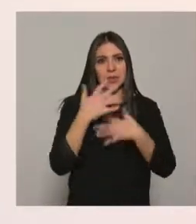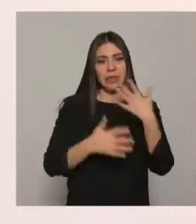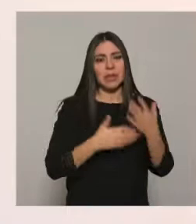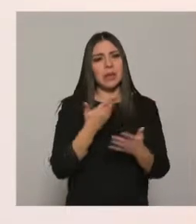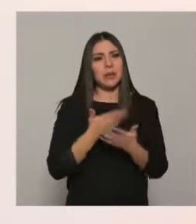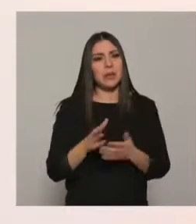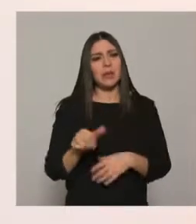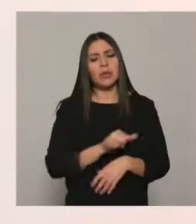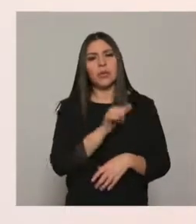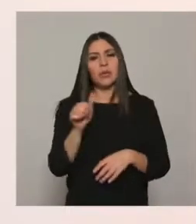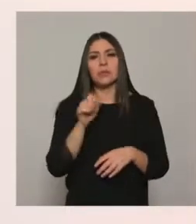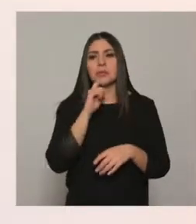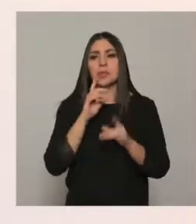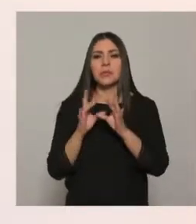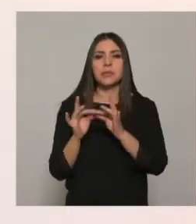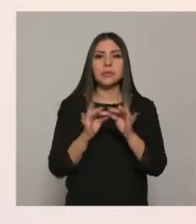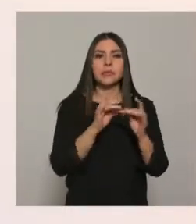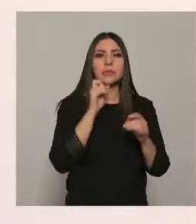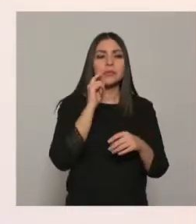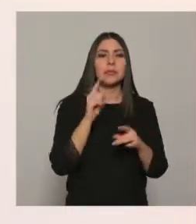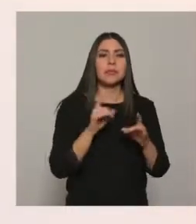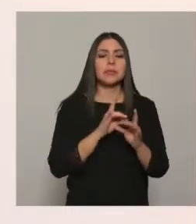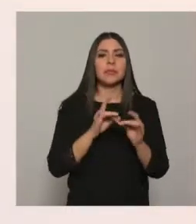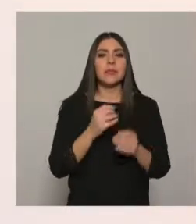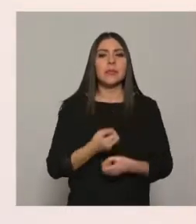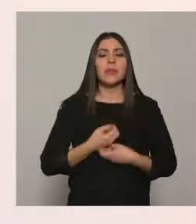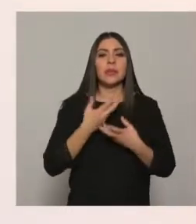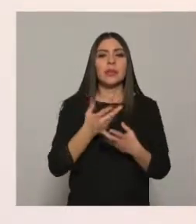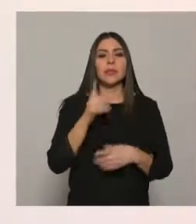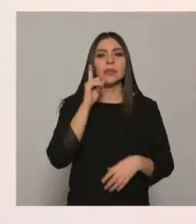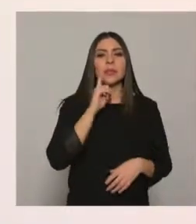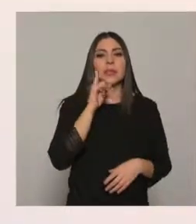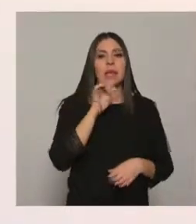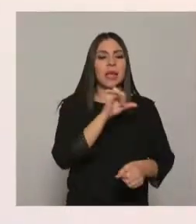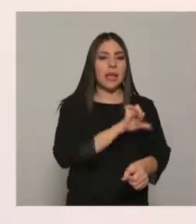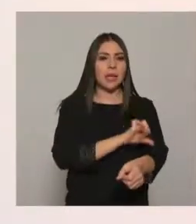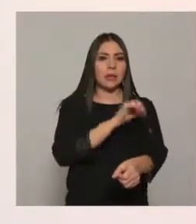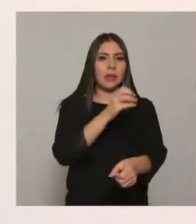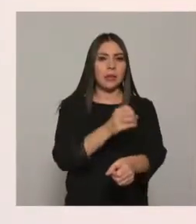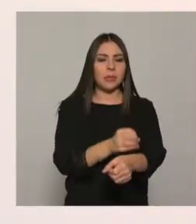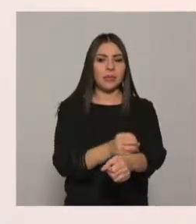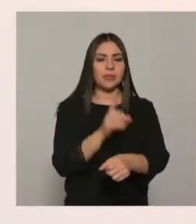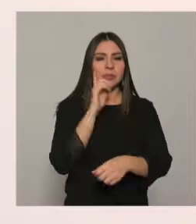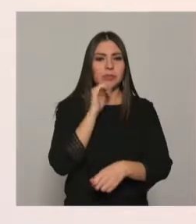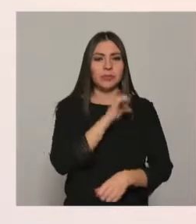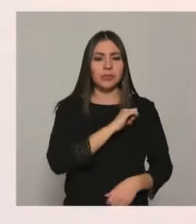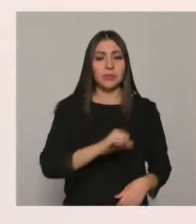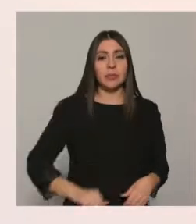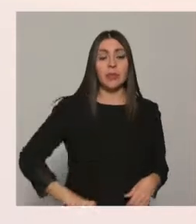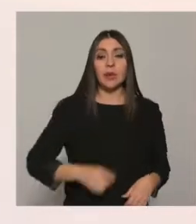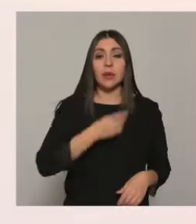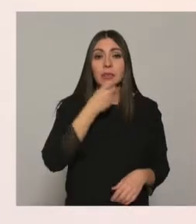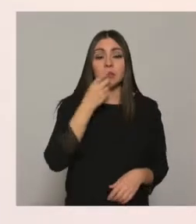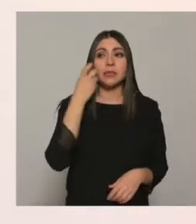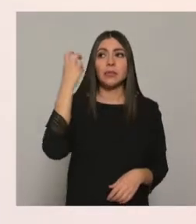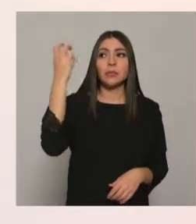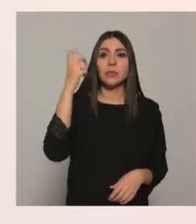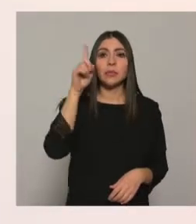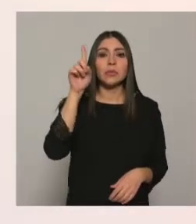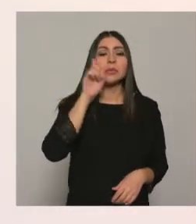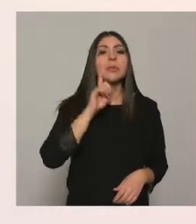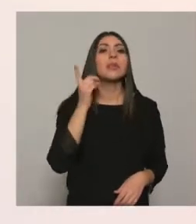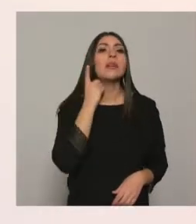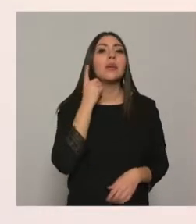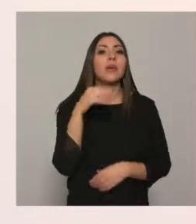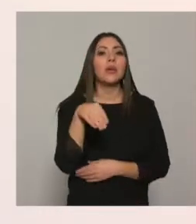también hubo mucha polémica en la comparecencia de la titular de Álvaro Obregón, quien incluso acusó que una diputada de Morena,